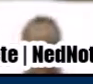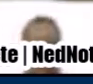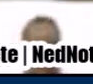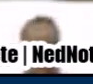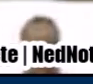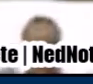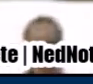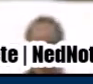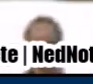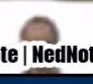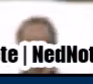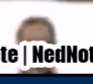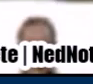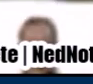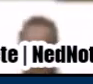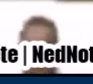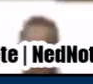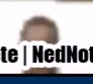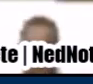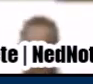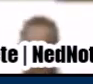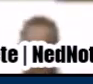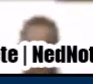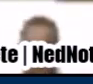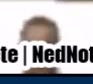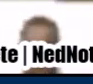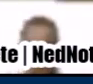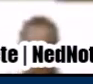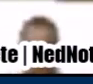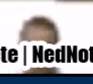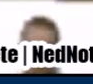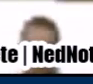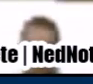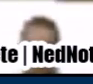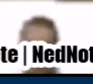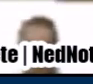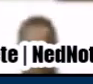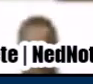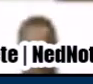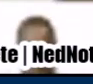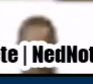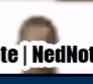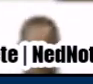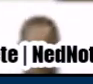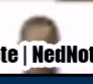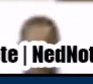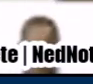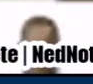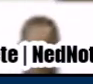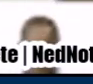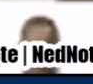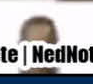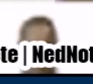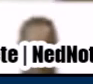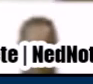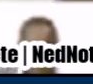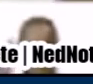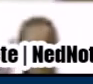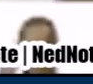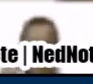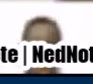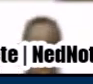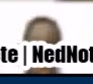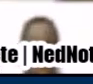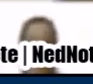depende de todos nosotros. Depende de todos los que hemos luchado durante años y no bajar las banderas justas que hemos